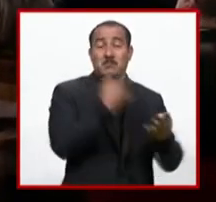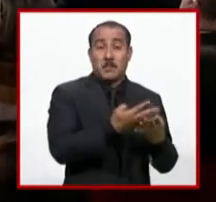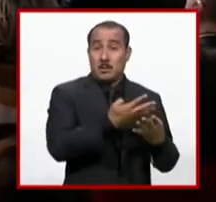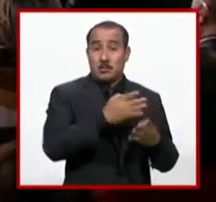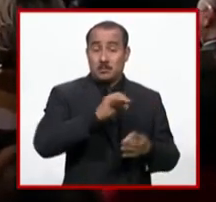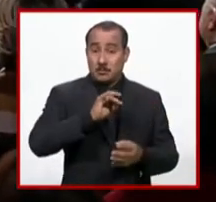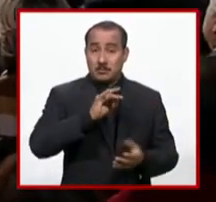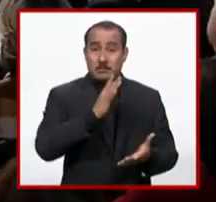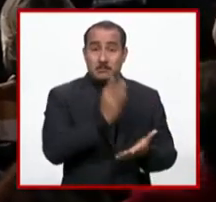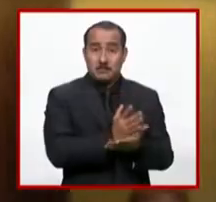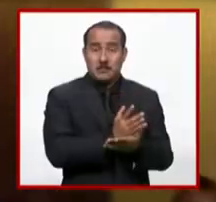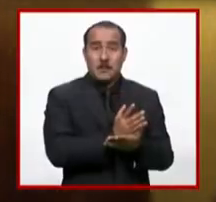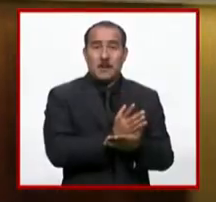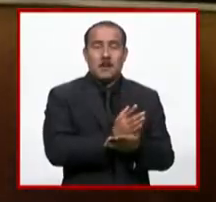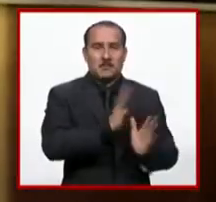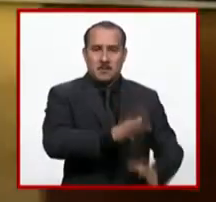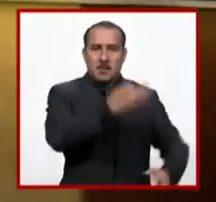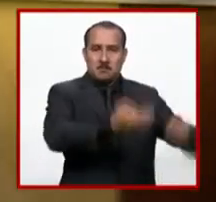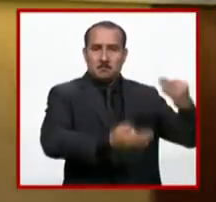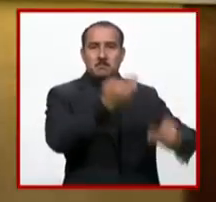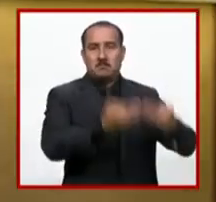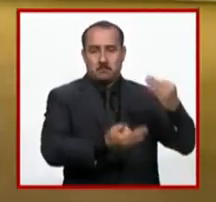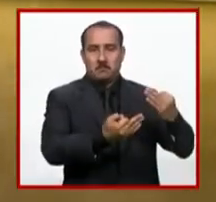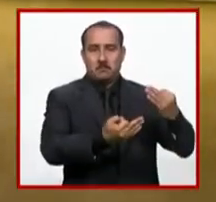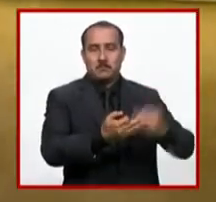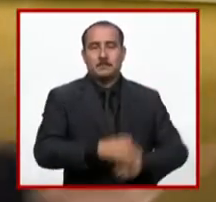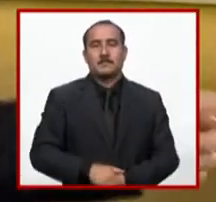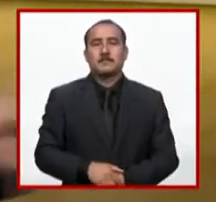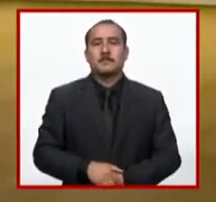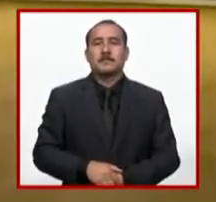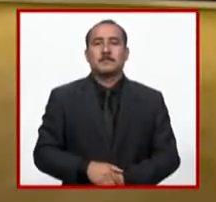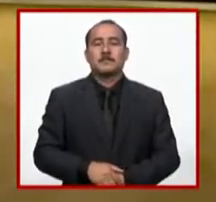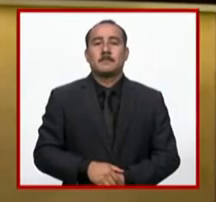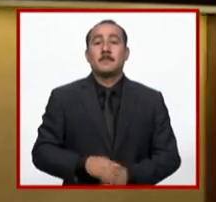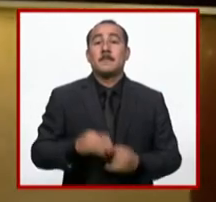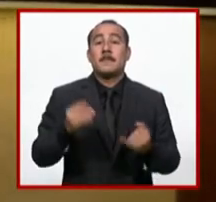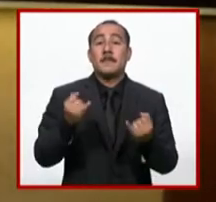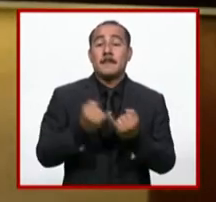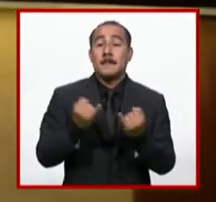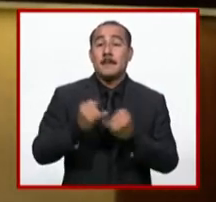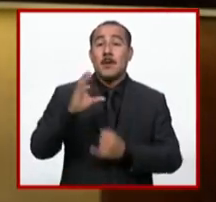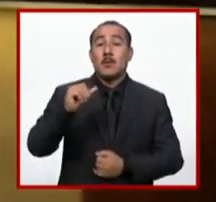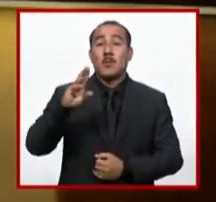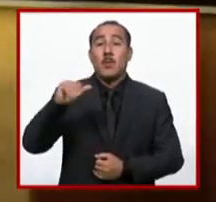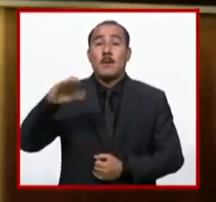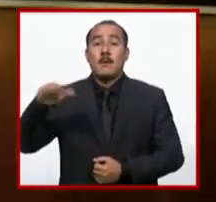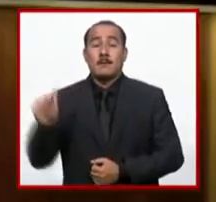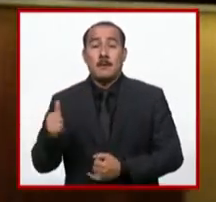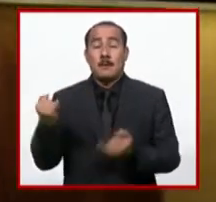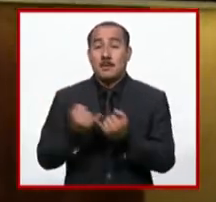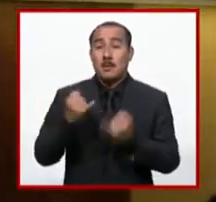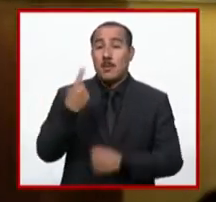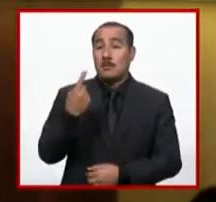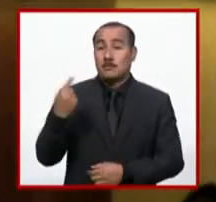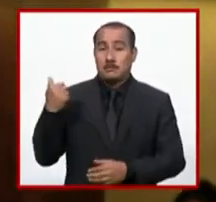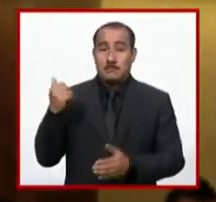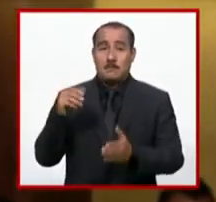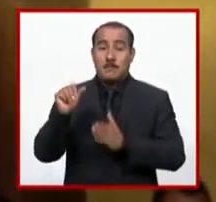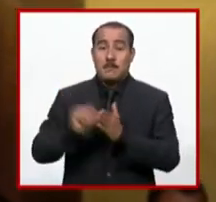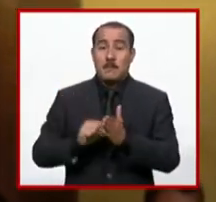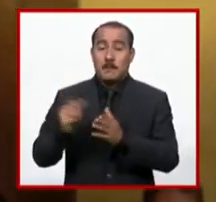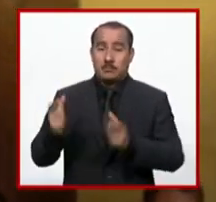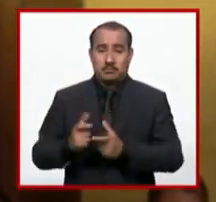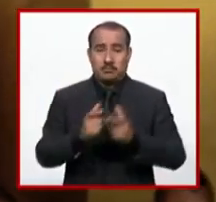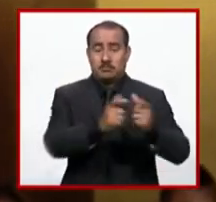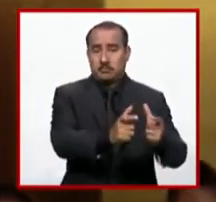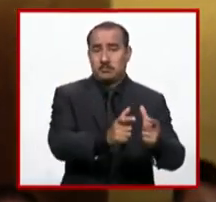detenido, los hemos vinculado a proceso. En la Cuenca acabamos de mandar este mes una nueva fuerza de reacción,